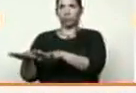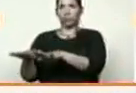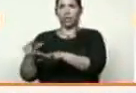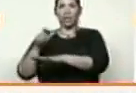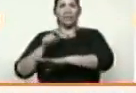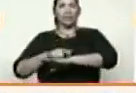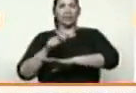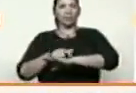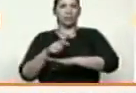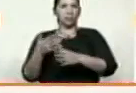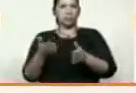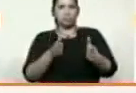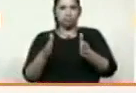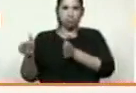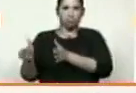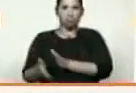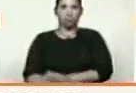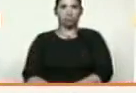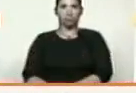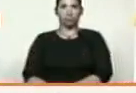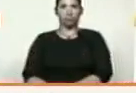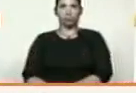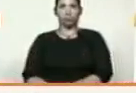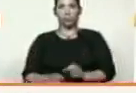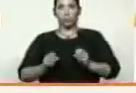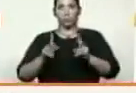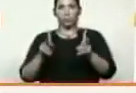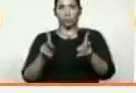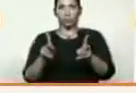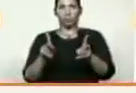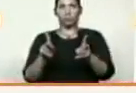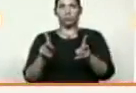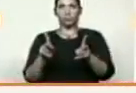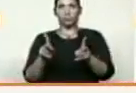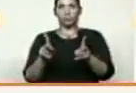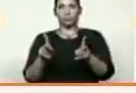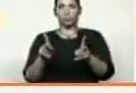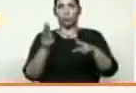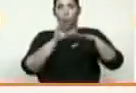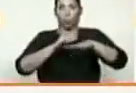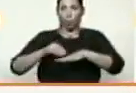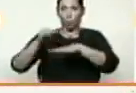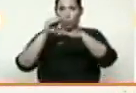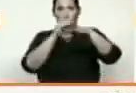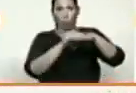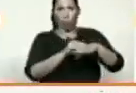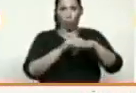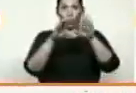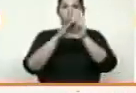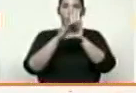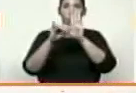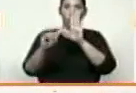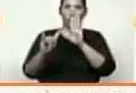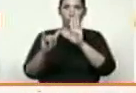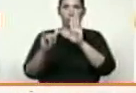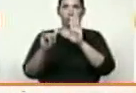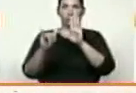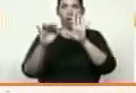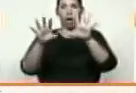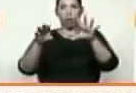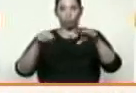Kerensky. En esa oportunidad se convoca a la constituyente y